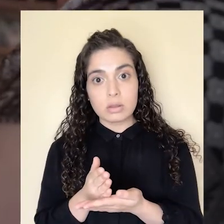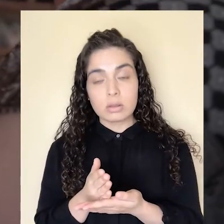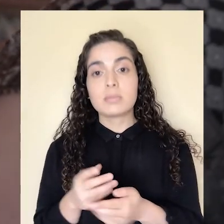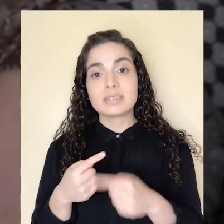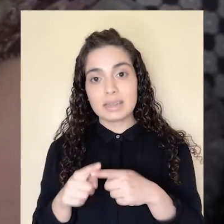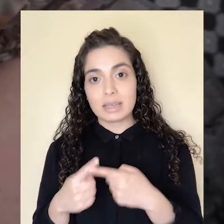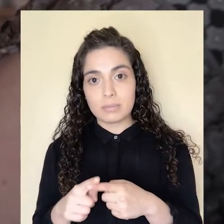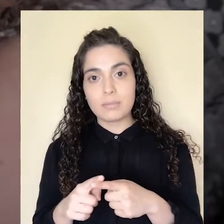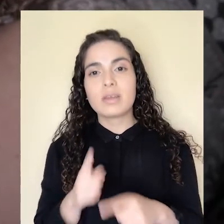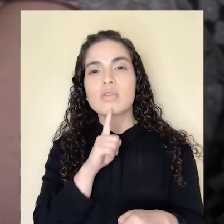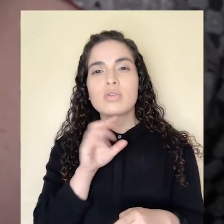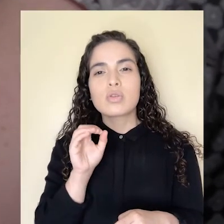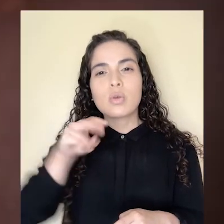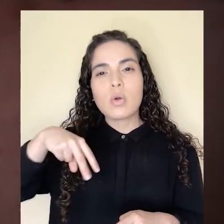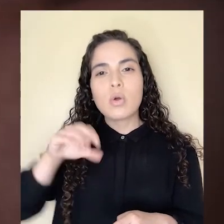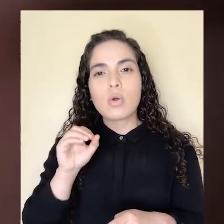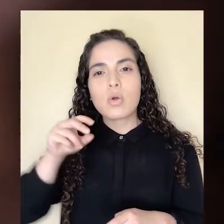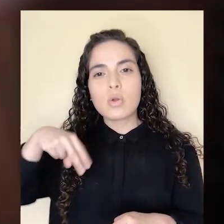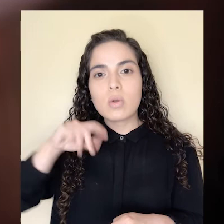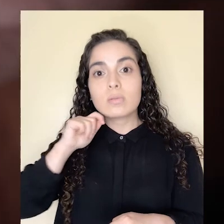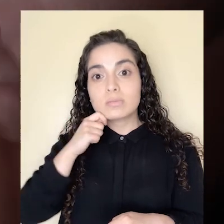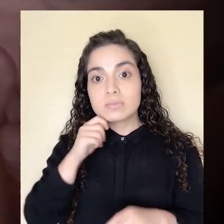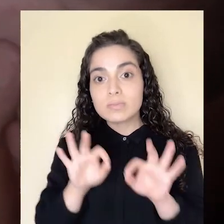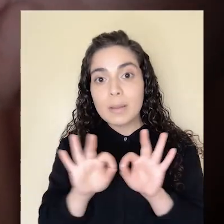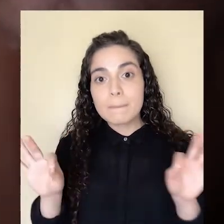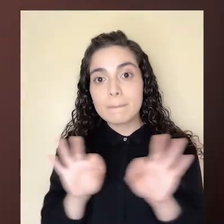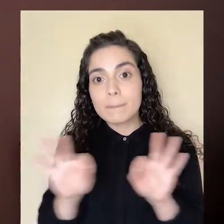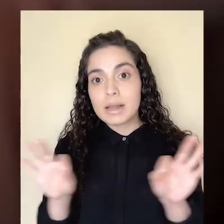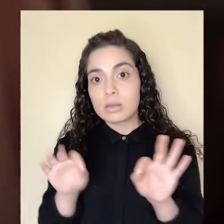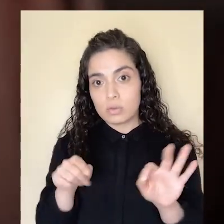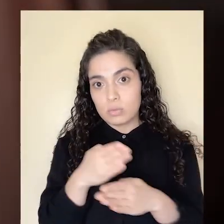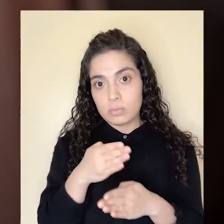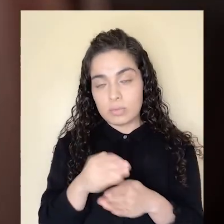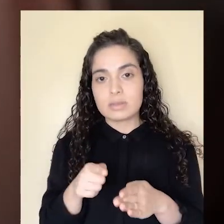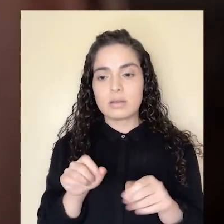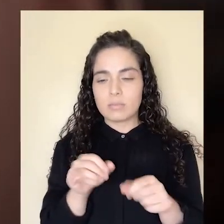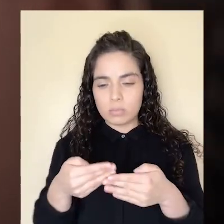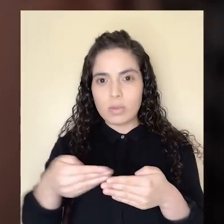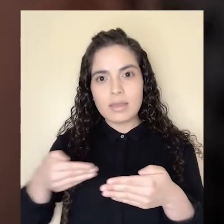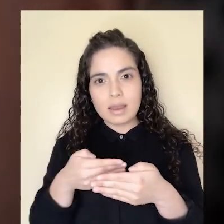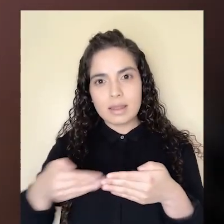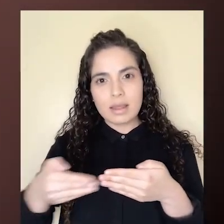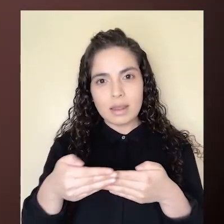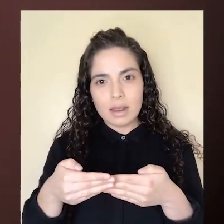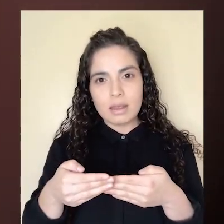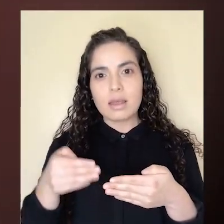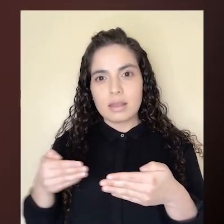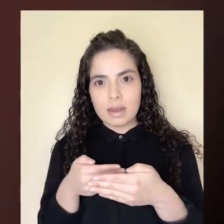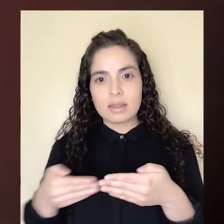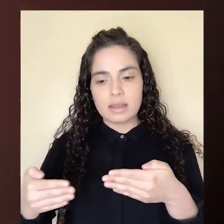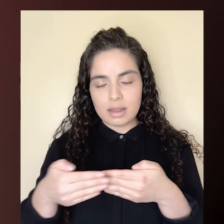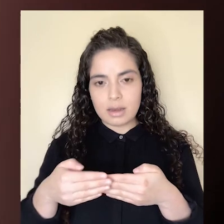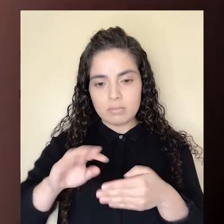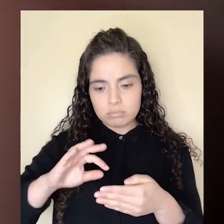tonón, este se llama tonón. Tengo que pasar hebra por hebra después de hacer el cruce que llamamos el que le decía